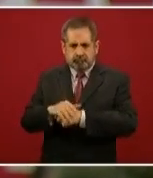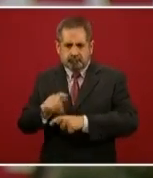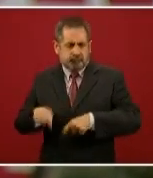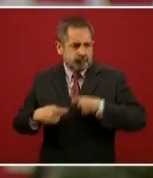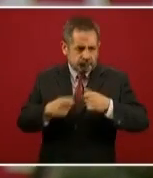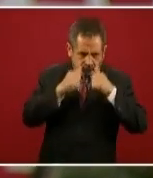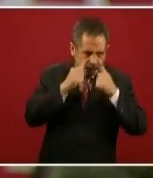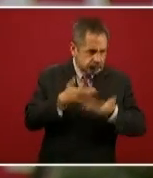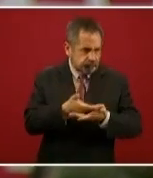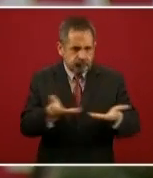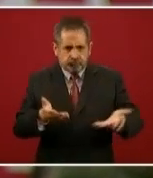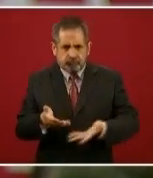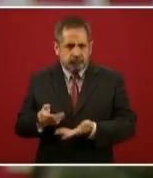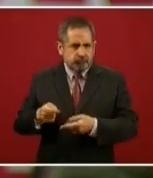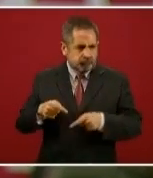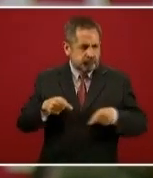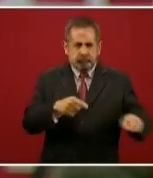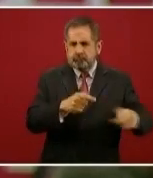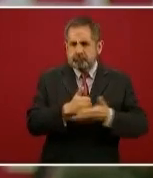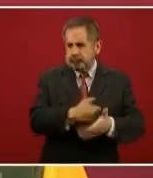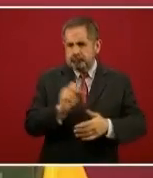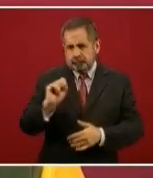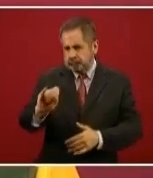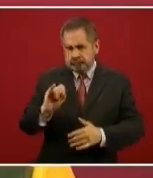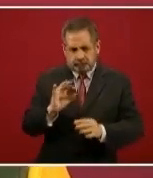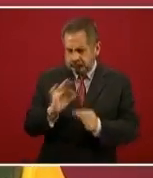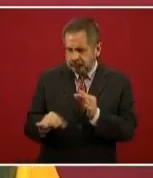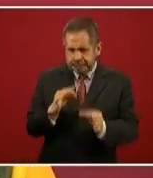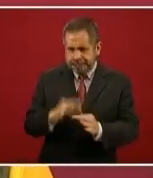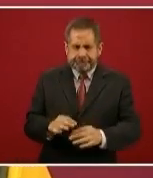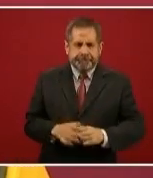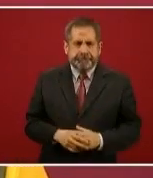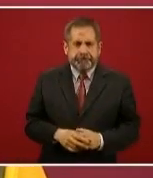que tenemos disponible.